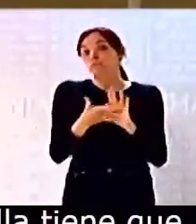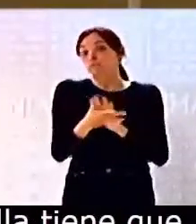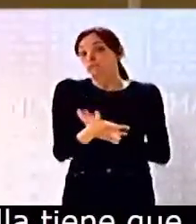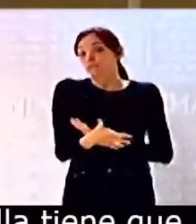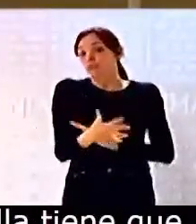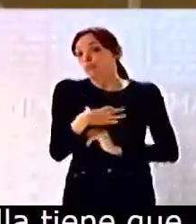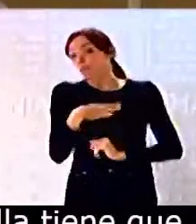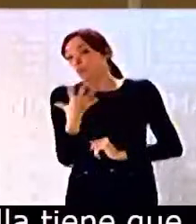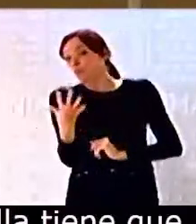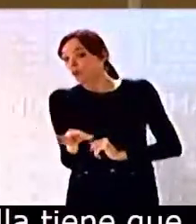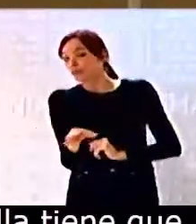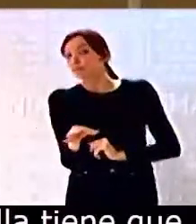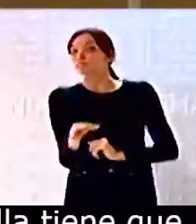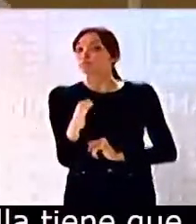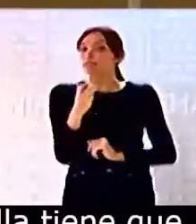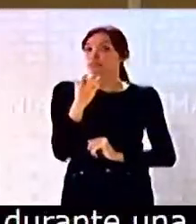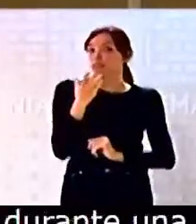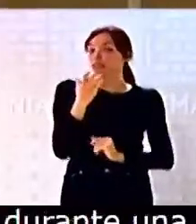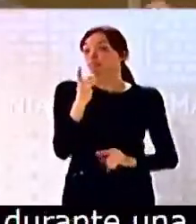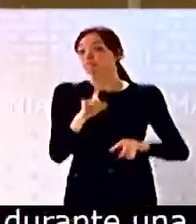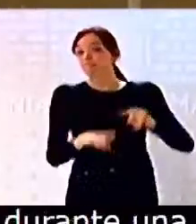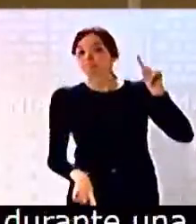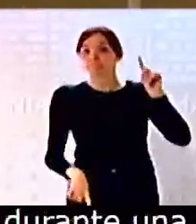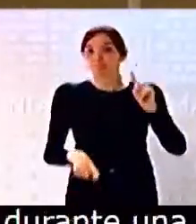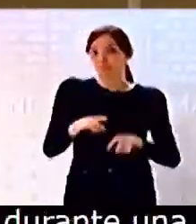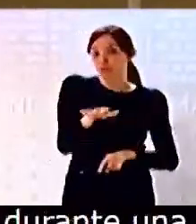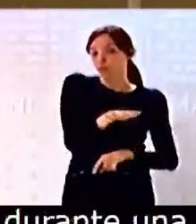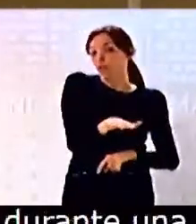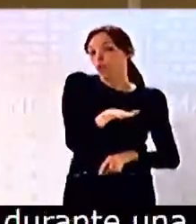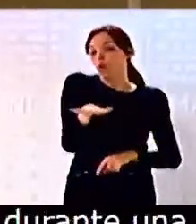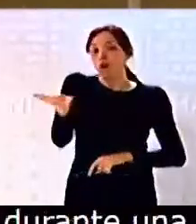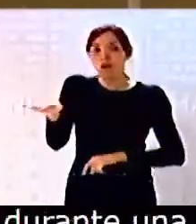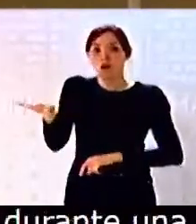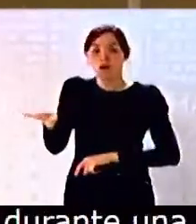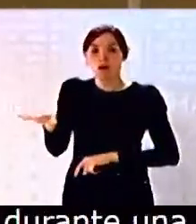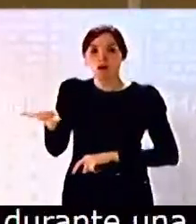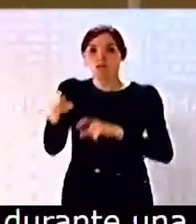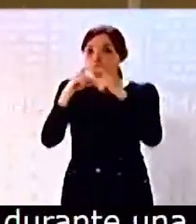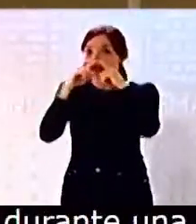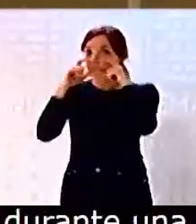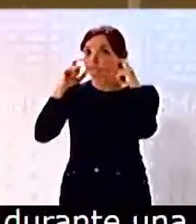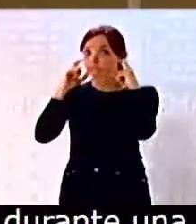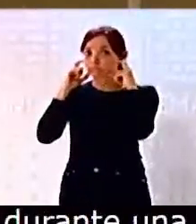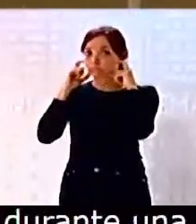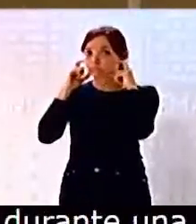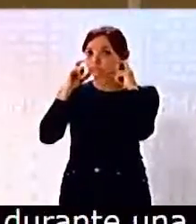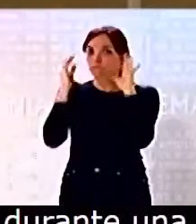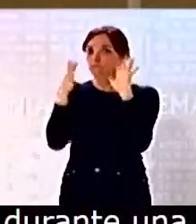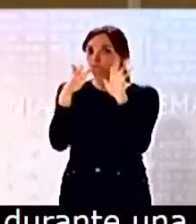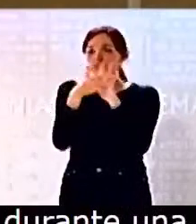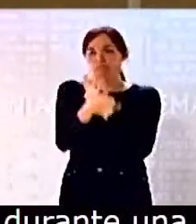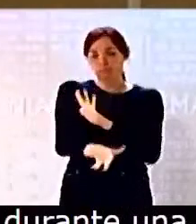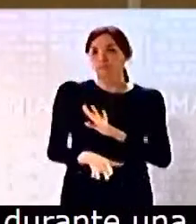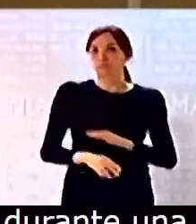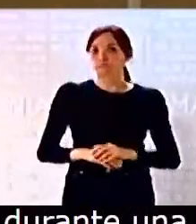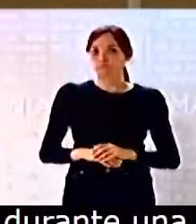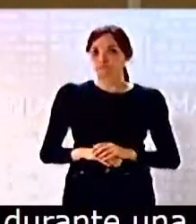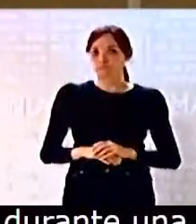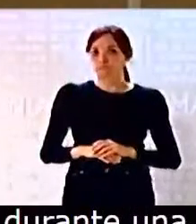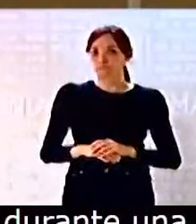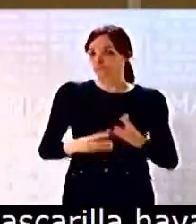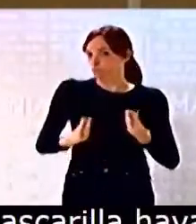es posible que en algunos sitios la mascarilla haya venido para quedarse con nosotros y vivir con